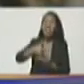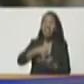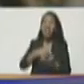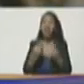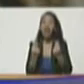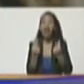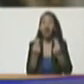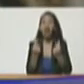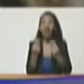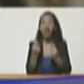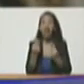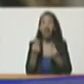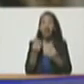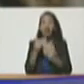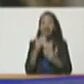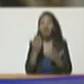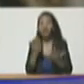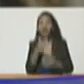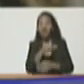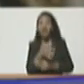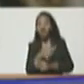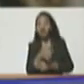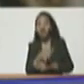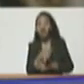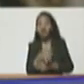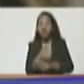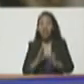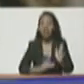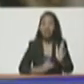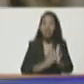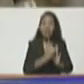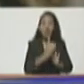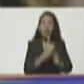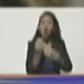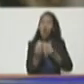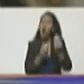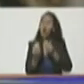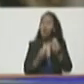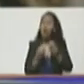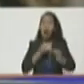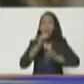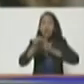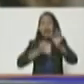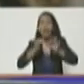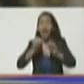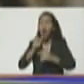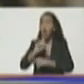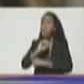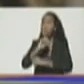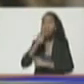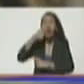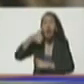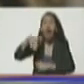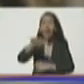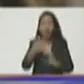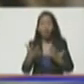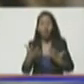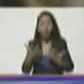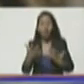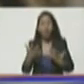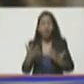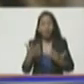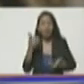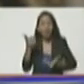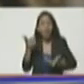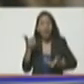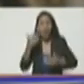economías subdesarrolladas. ¿Cómo se puede explicar a los pueblos que los extraordinarios